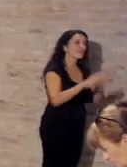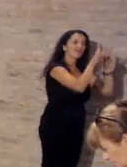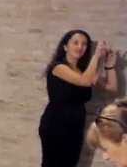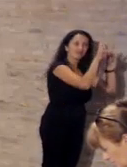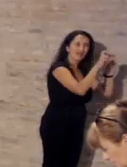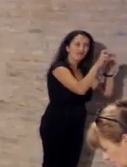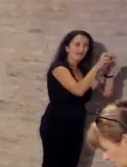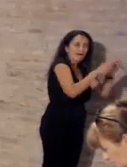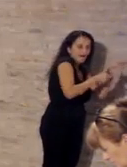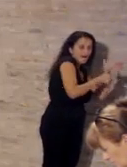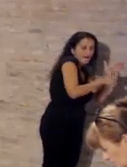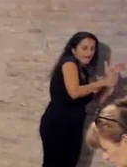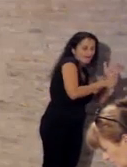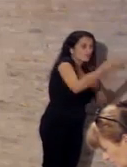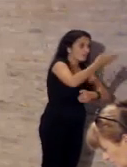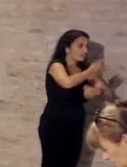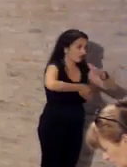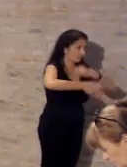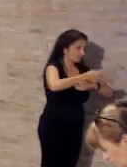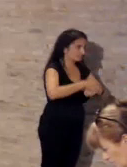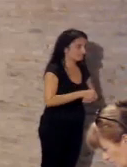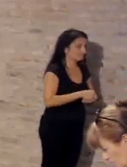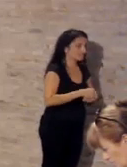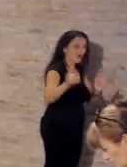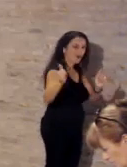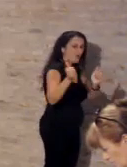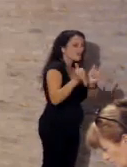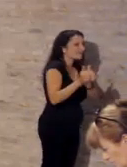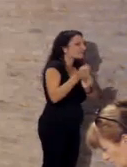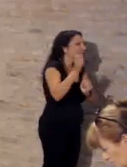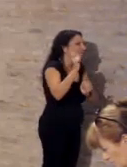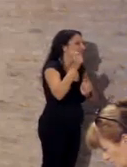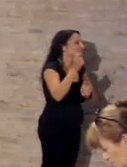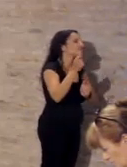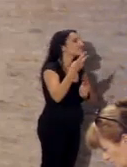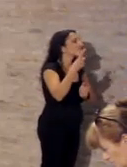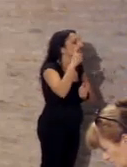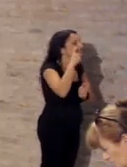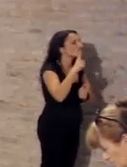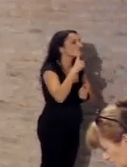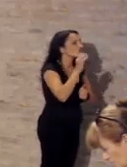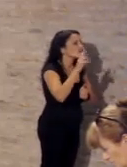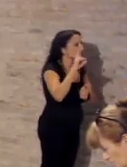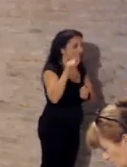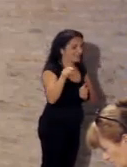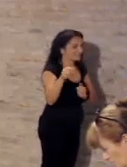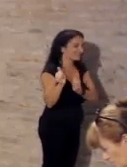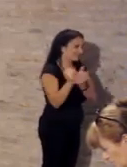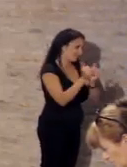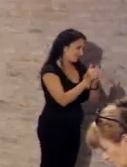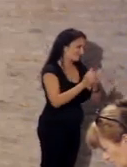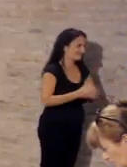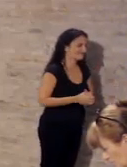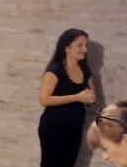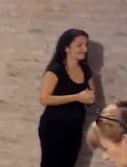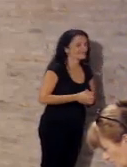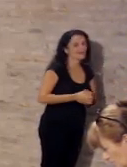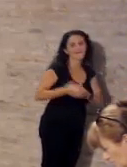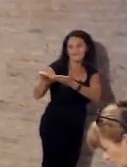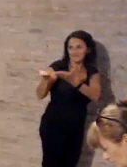entre género y discapacidad están acompañadas por Victoria musto quien es su apoyo bienvenidas